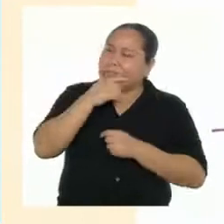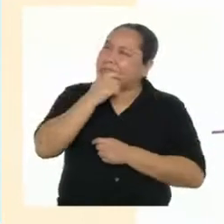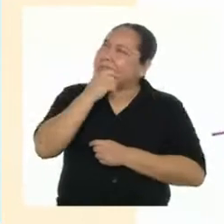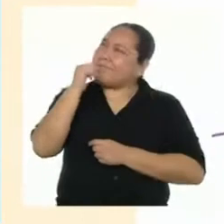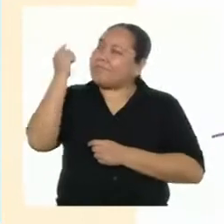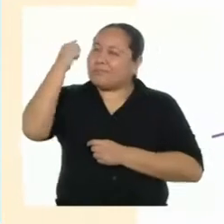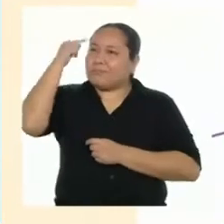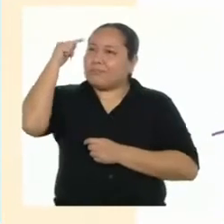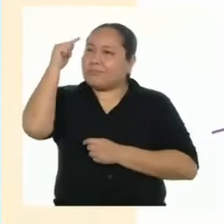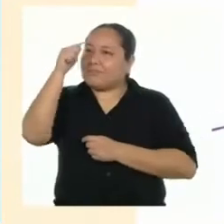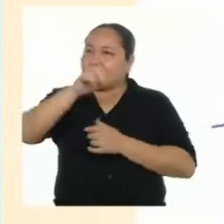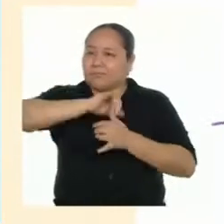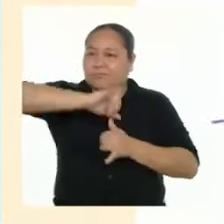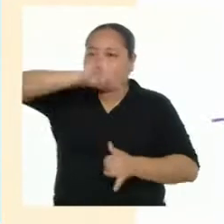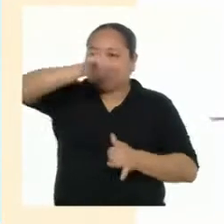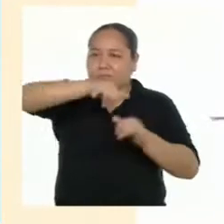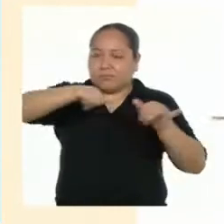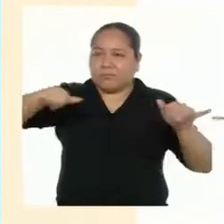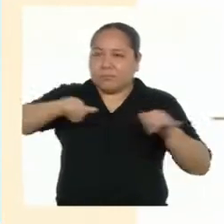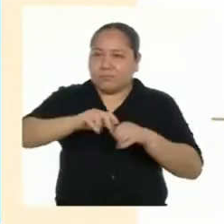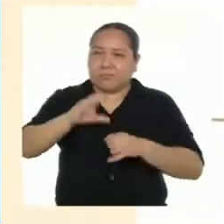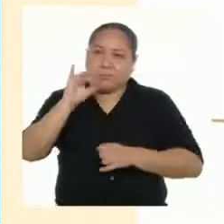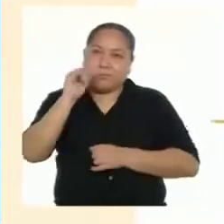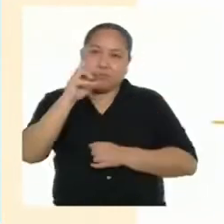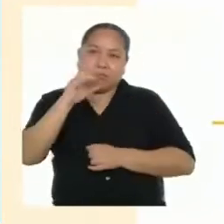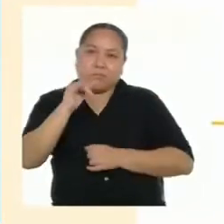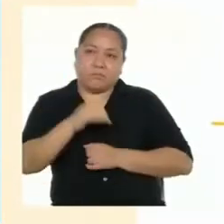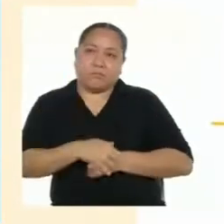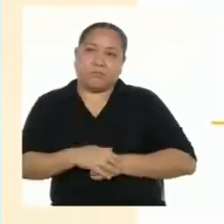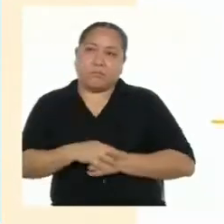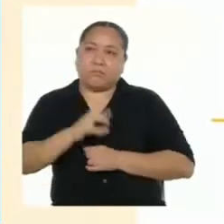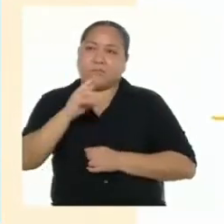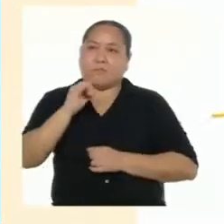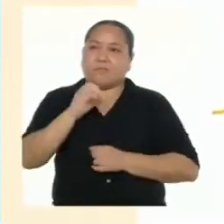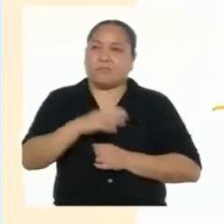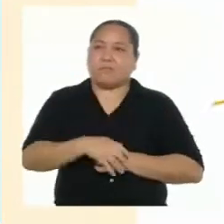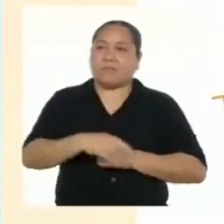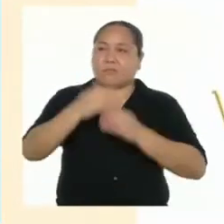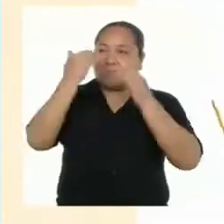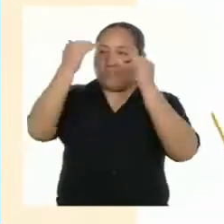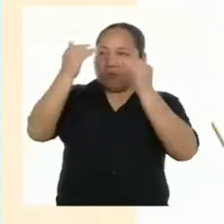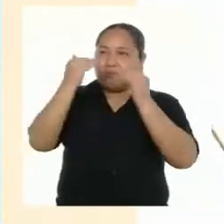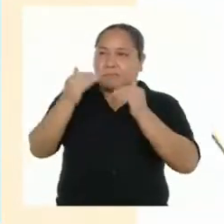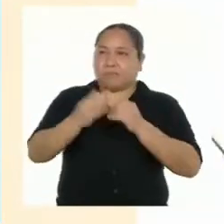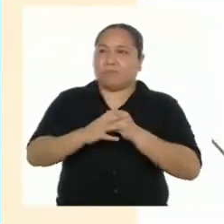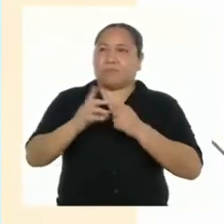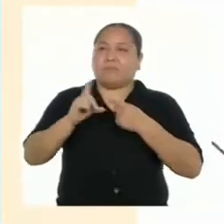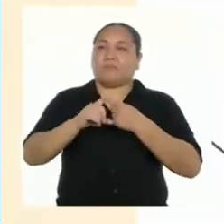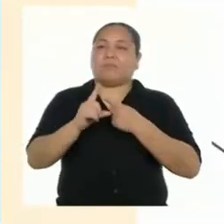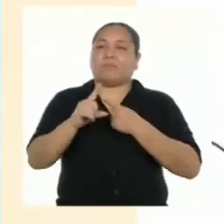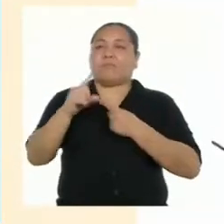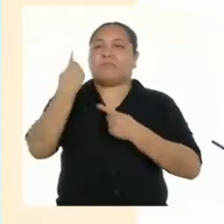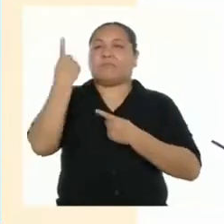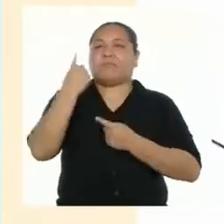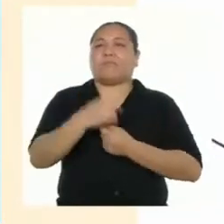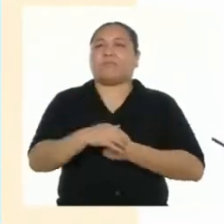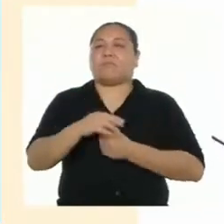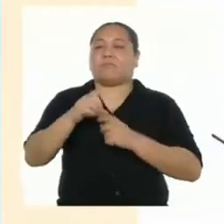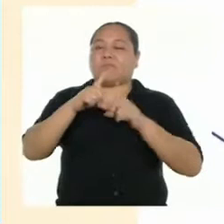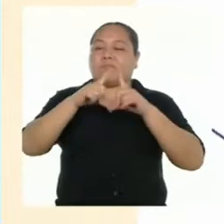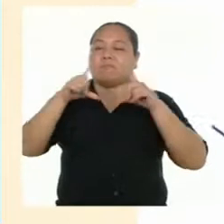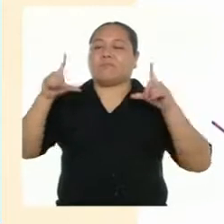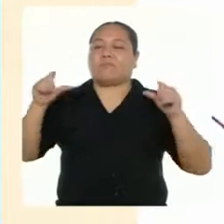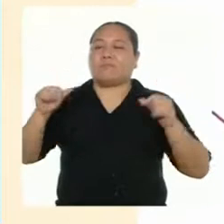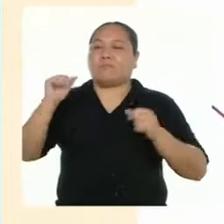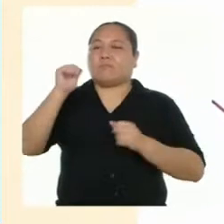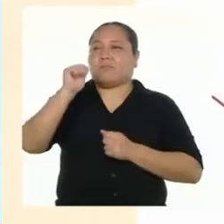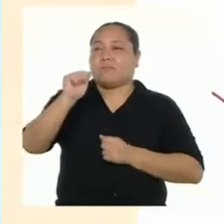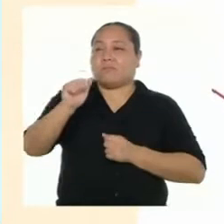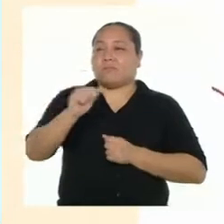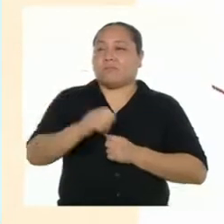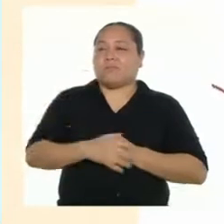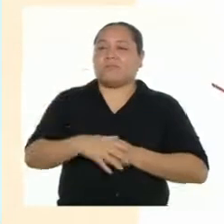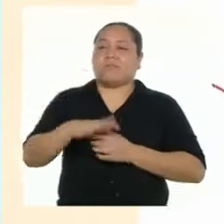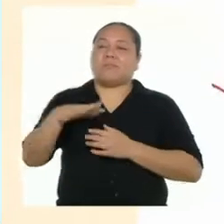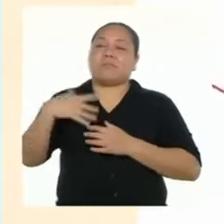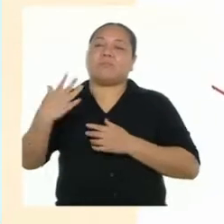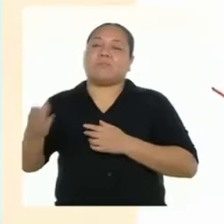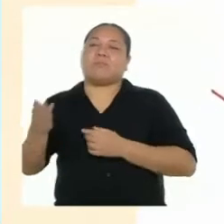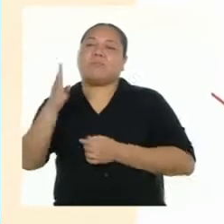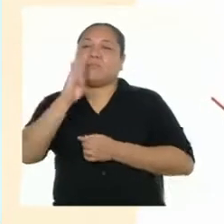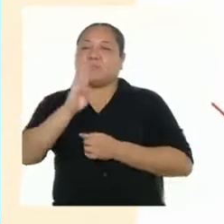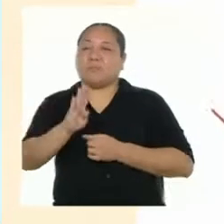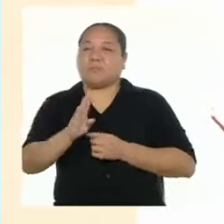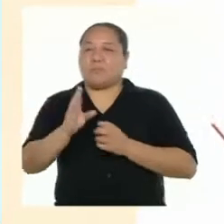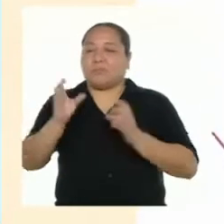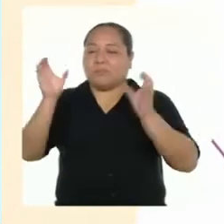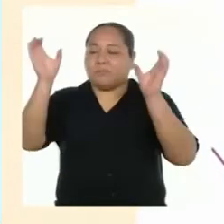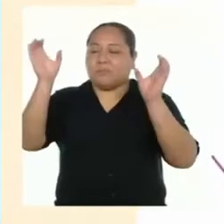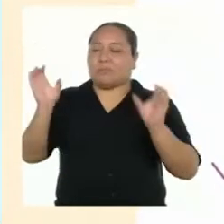Creo que con esas medidas, las áreas de los rectángulos quedarían en este orden. Primero el rectángulo A, luego el B y finalmente